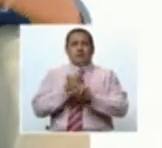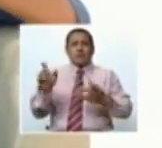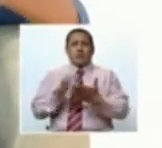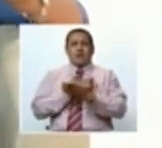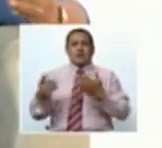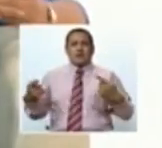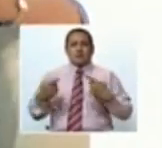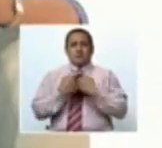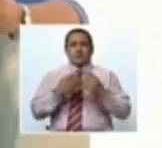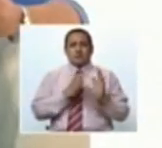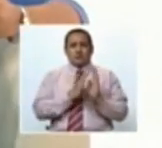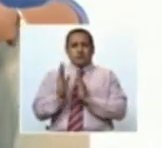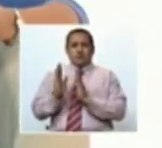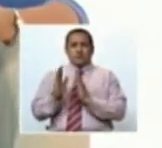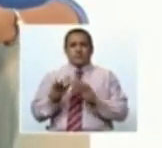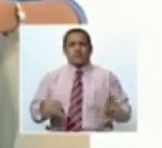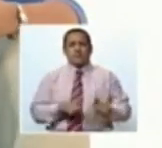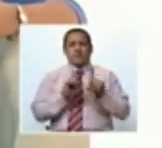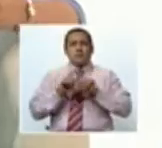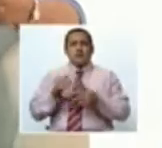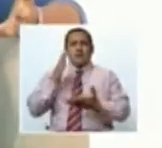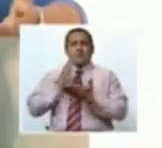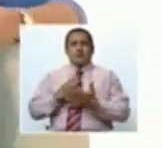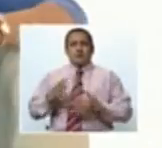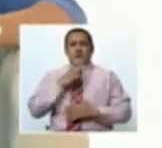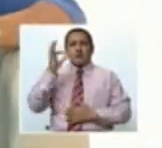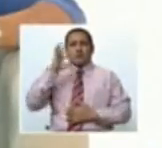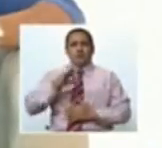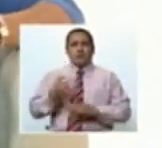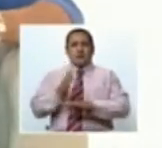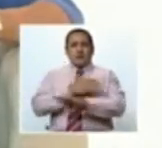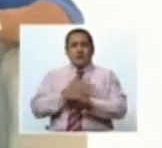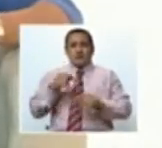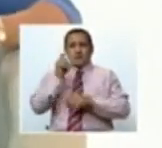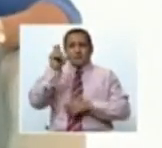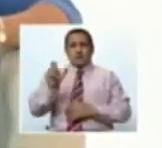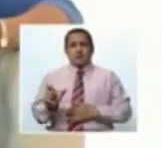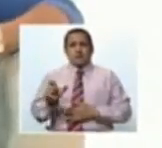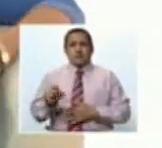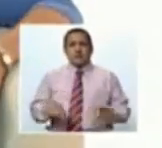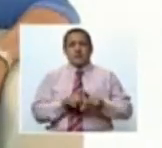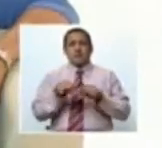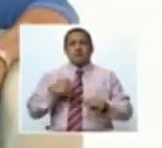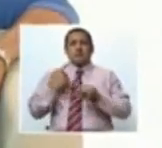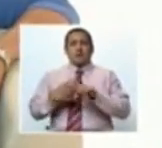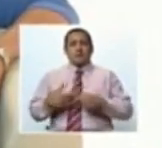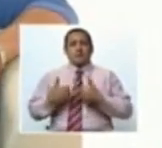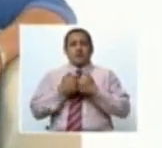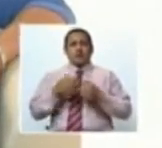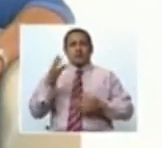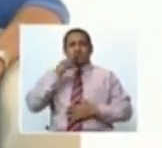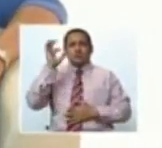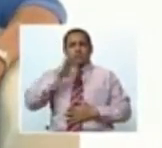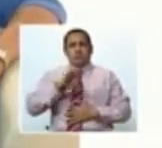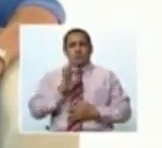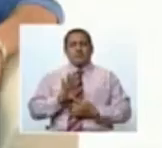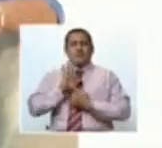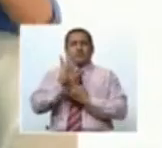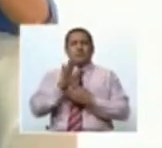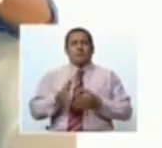haber habido contradicción en el proceso, porque la parte nunca, su contraparte, es decir, su excónyuge,